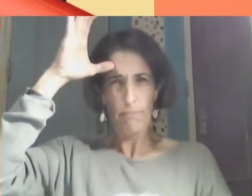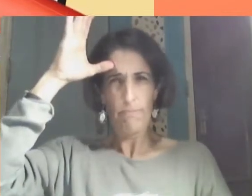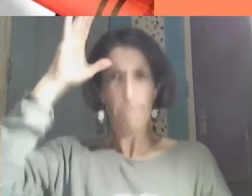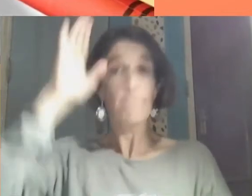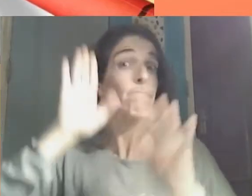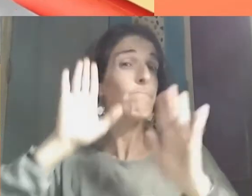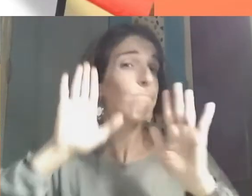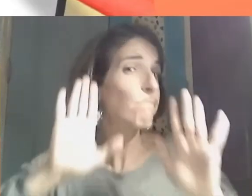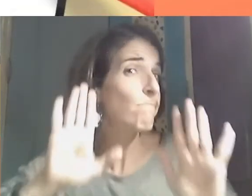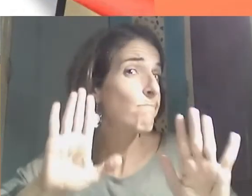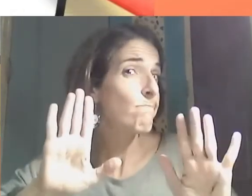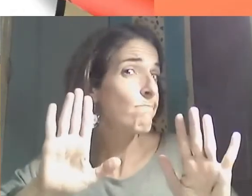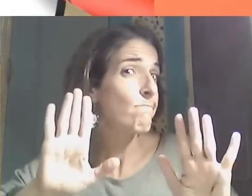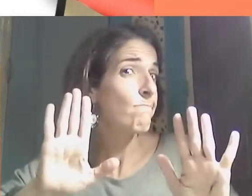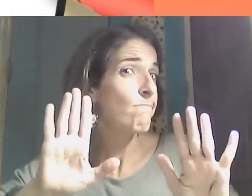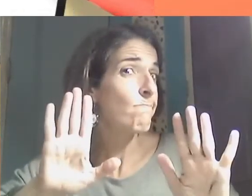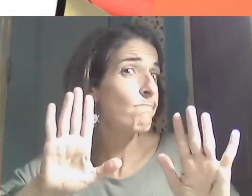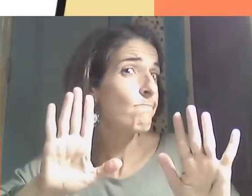pero